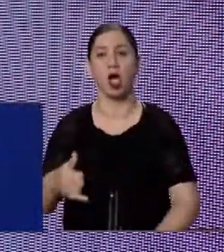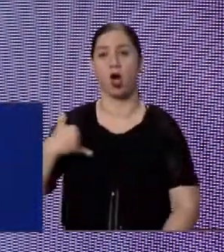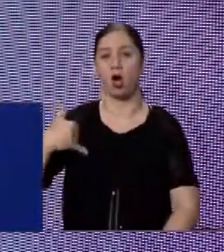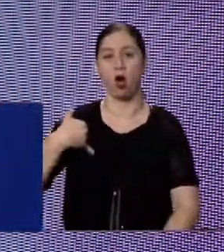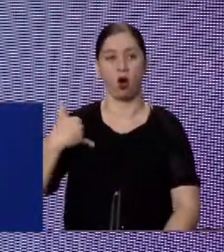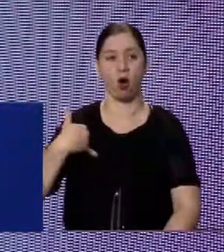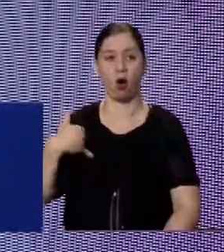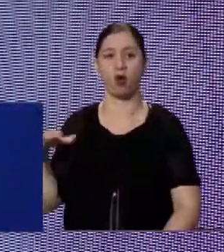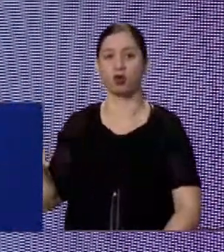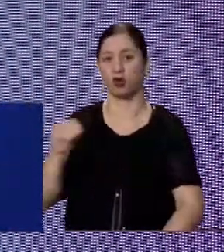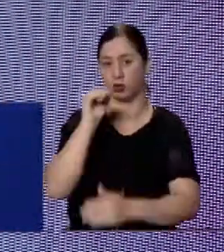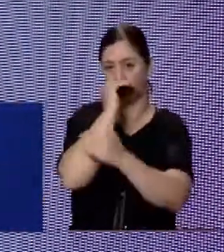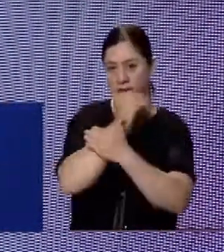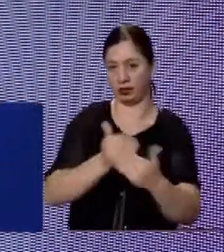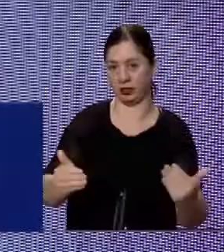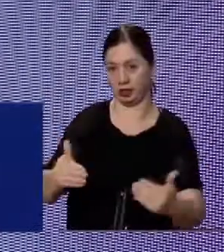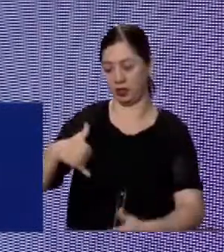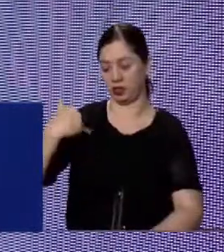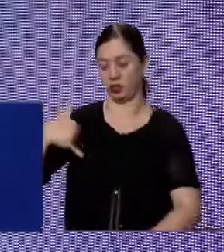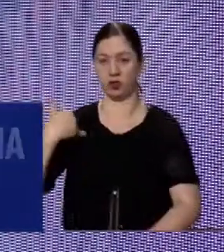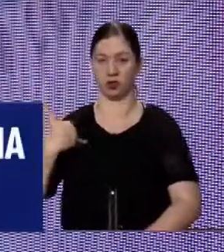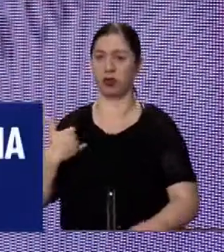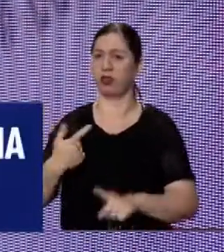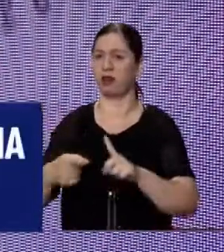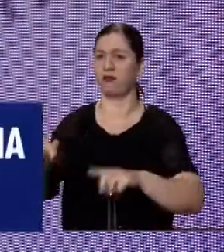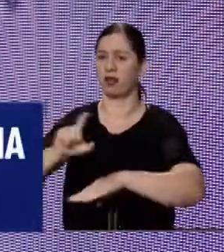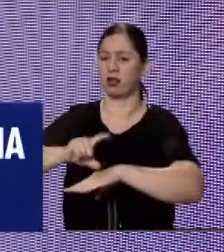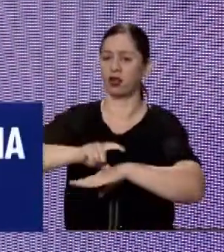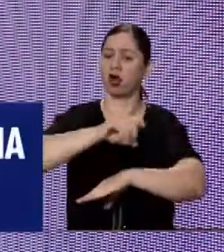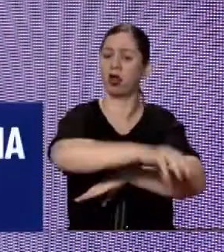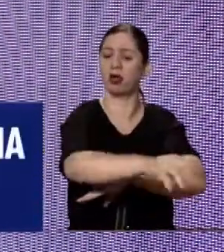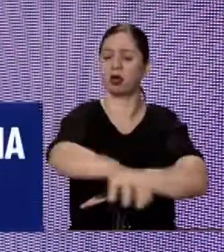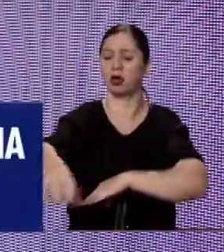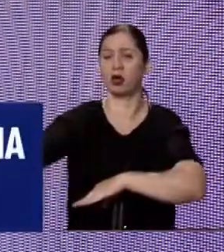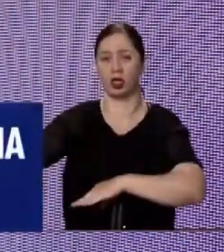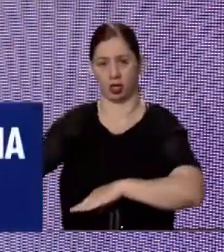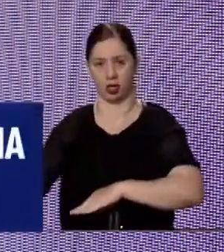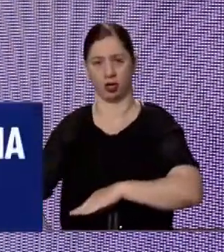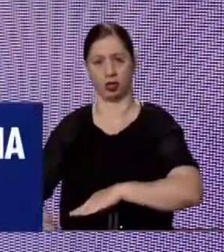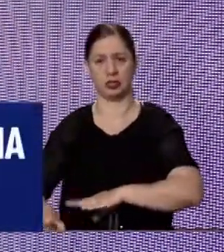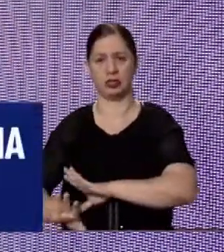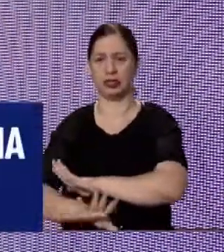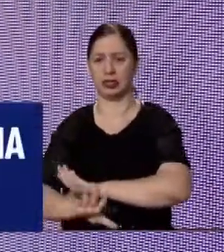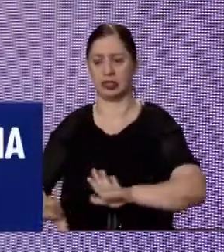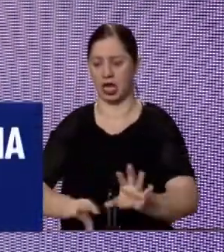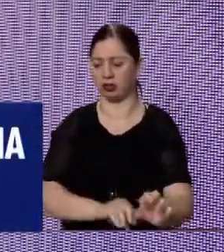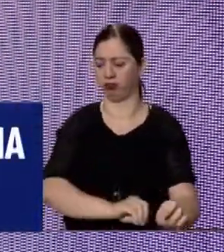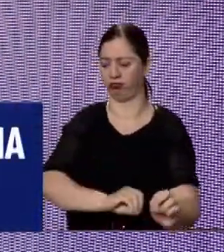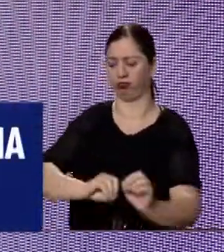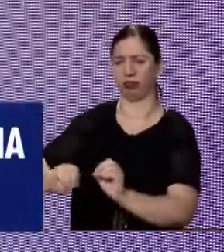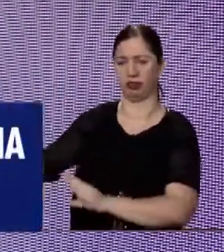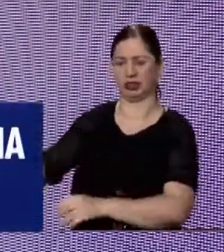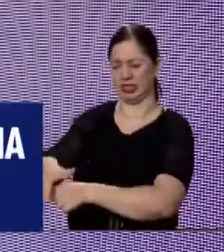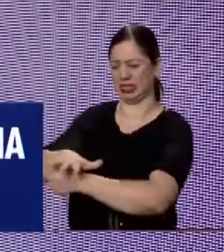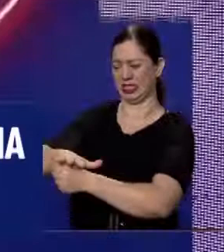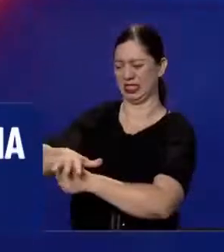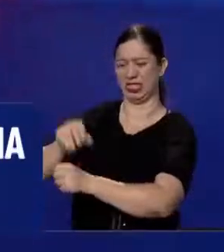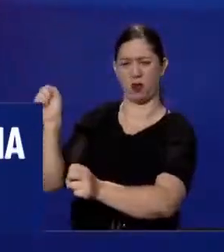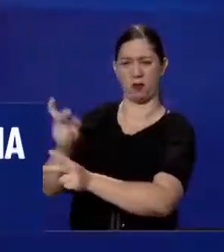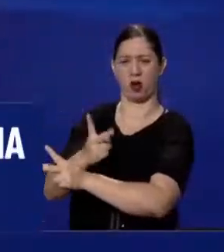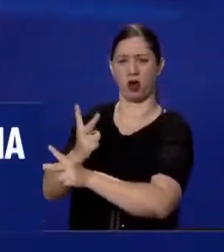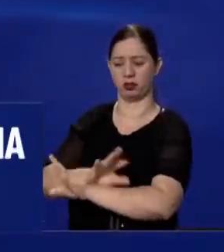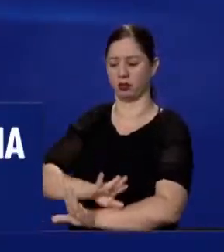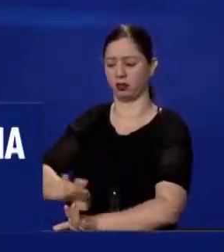jóvenes, niños y adolescentes en las diferentes instituciones educativas dejen a un lado la situación de